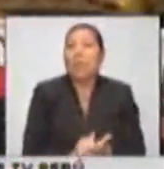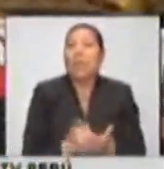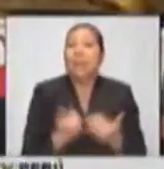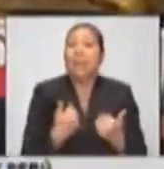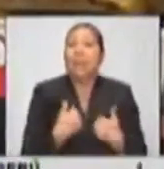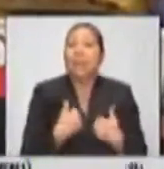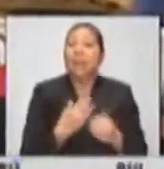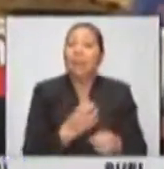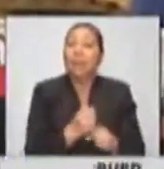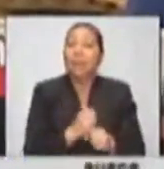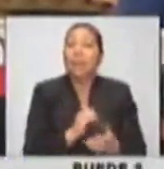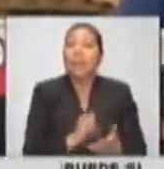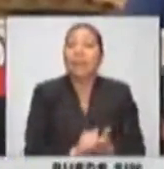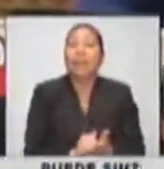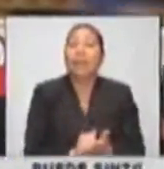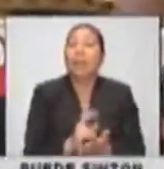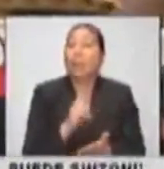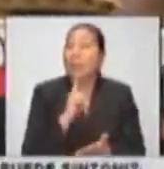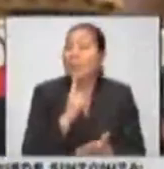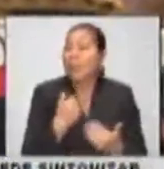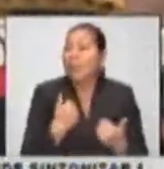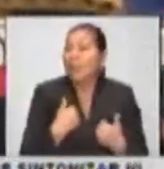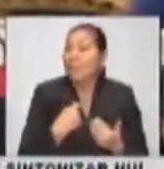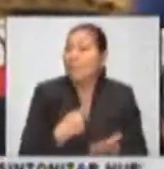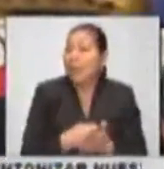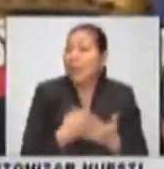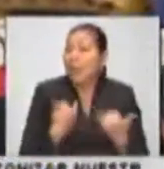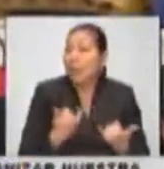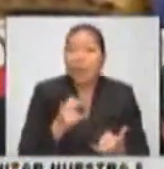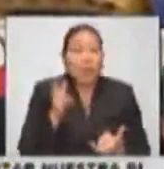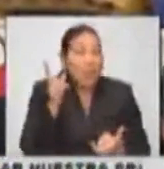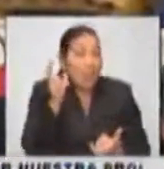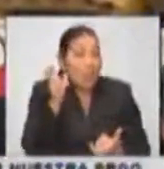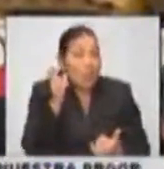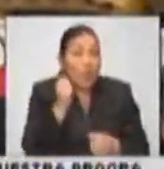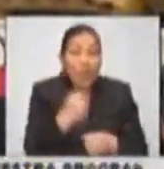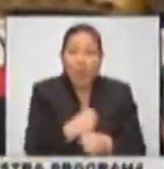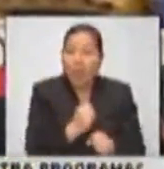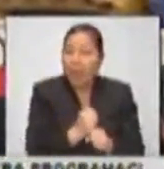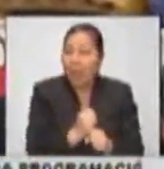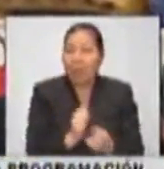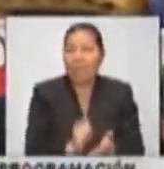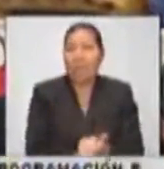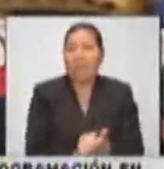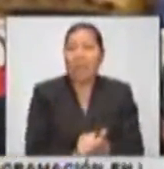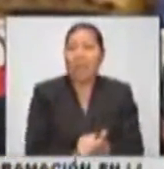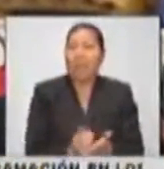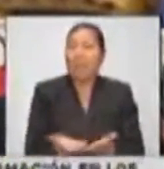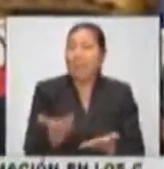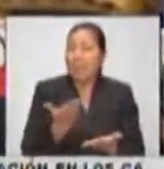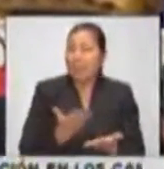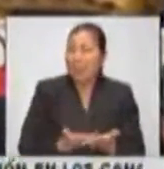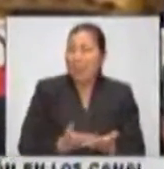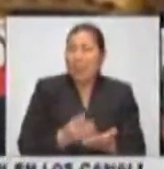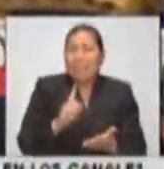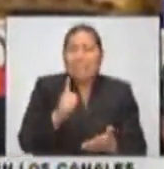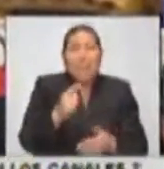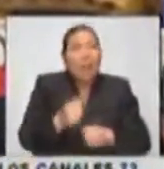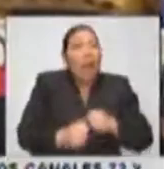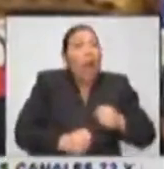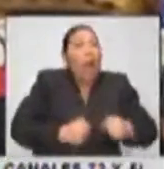tener sostenibilidad, que no son las que vamos a pagar. Hoy día estaba escuchando que una de las obras las vamos a recuperar en más de